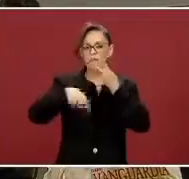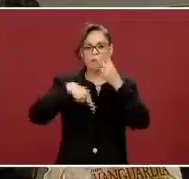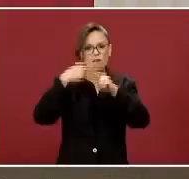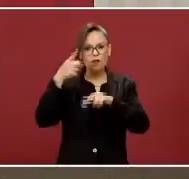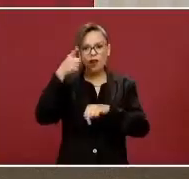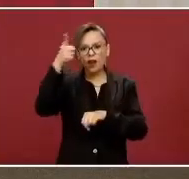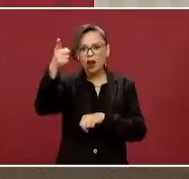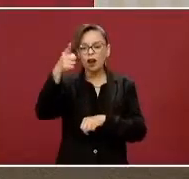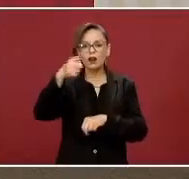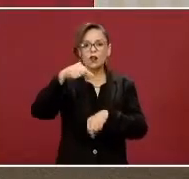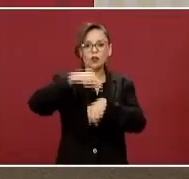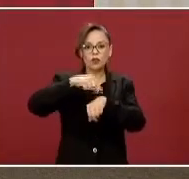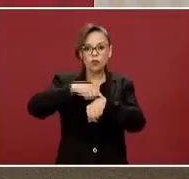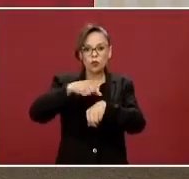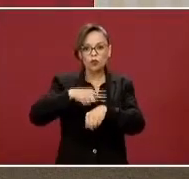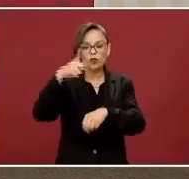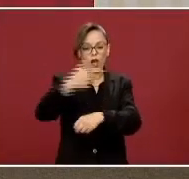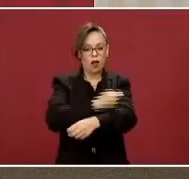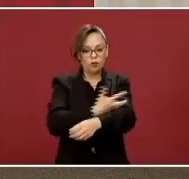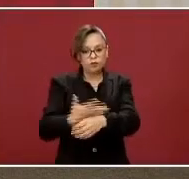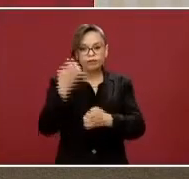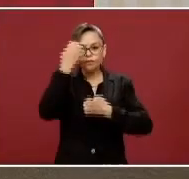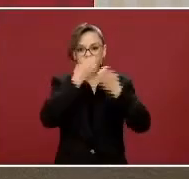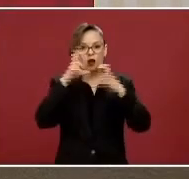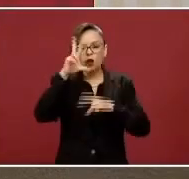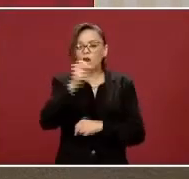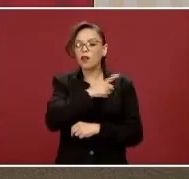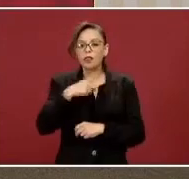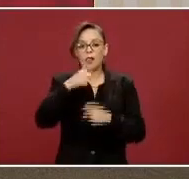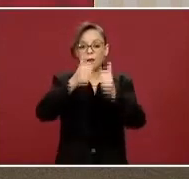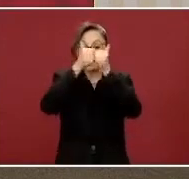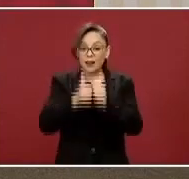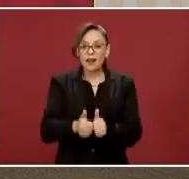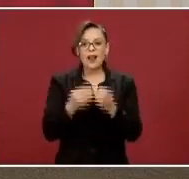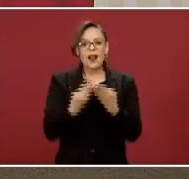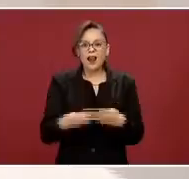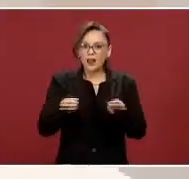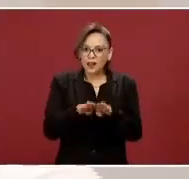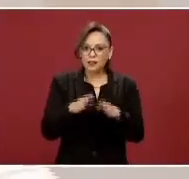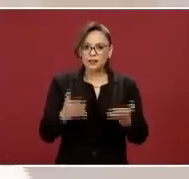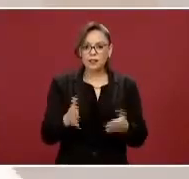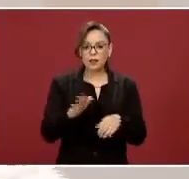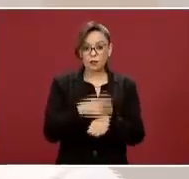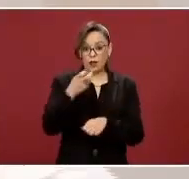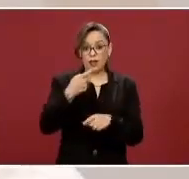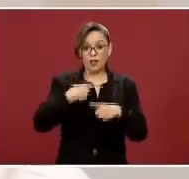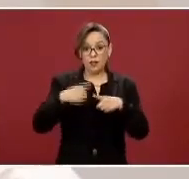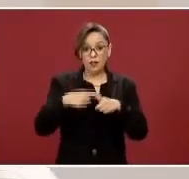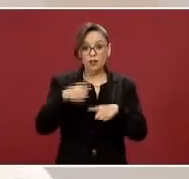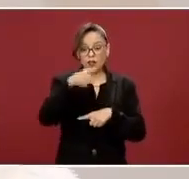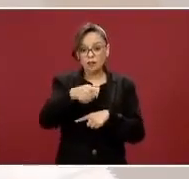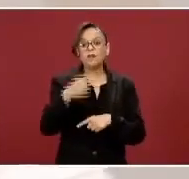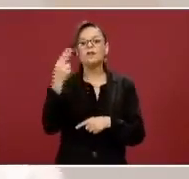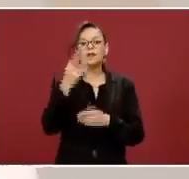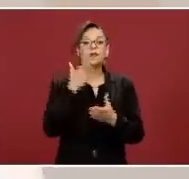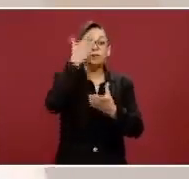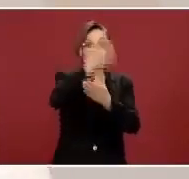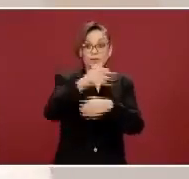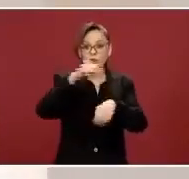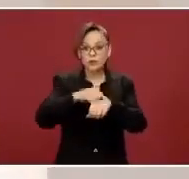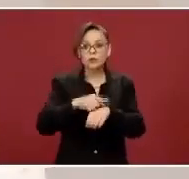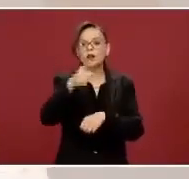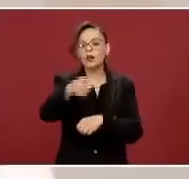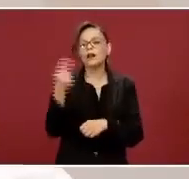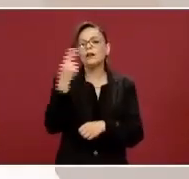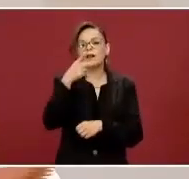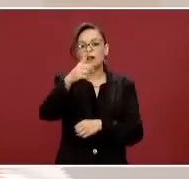una prueba, guárdate, ¿verdad? Porque todas esas actividades tienen que ver con transporte público, tienen que ver con contacto